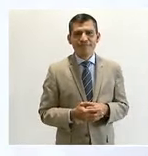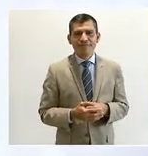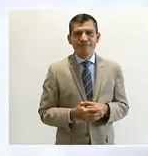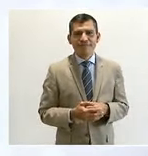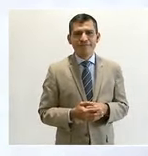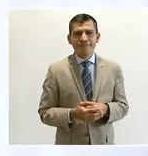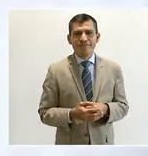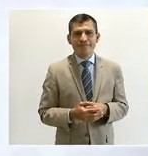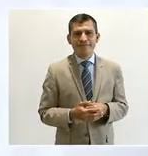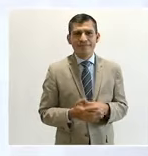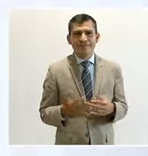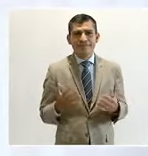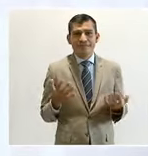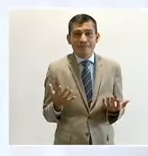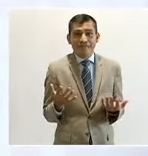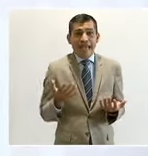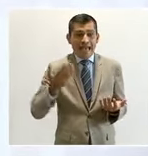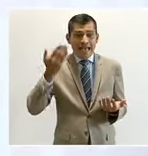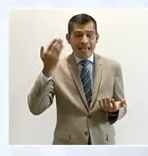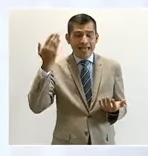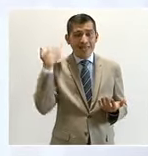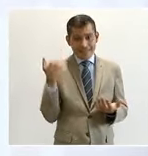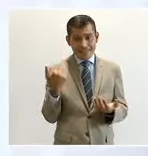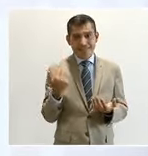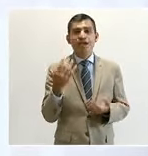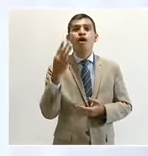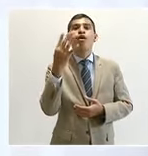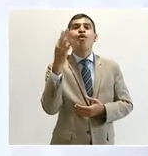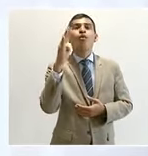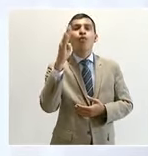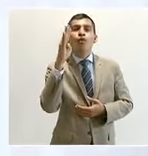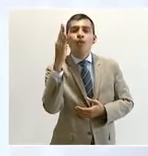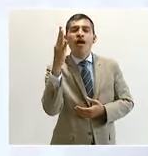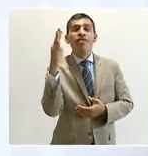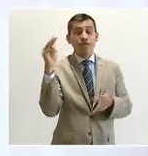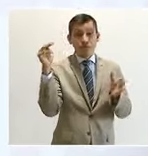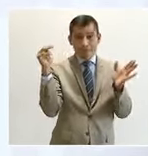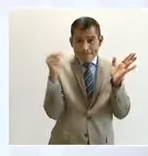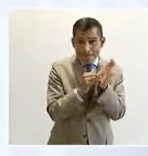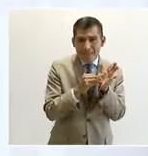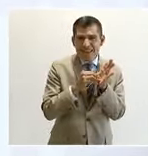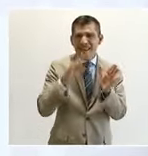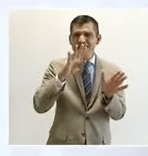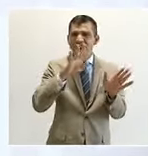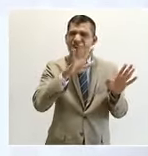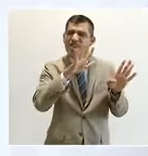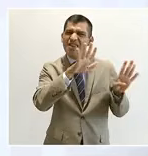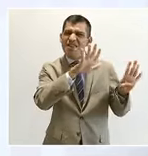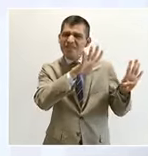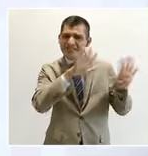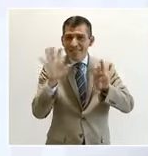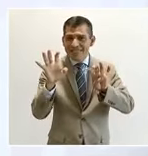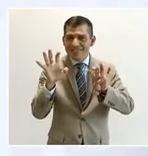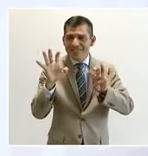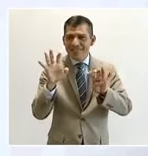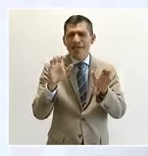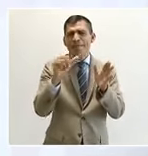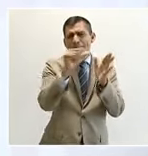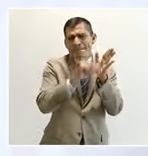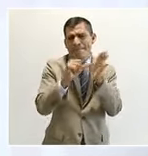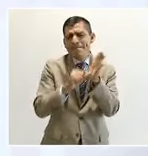estaban recibiendo 4.900 bimestrales No ahora van a hacer